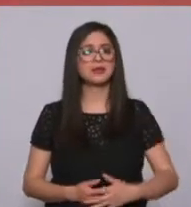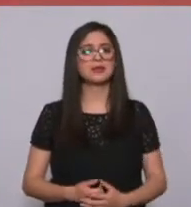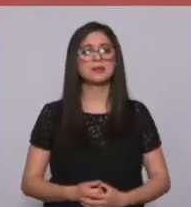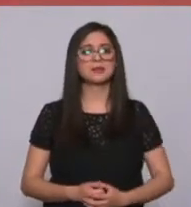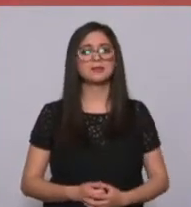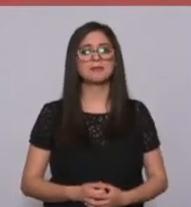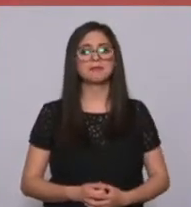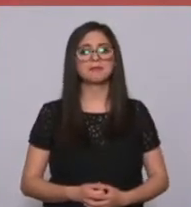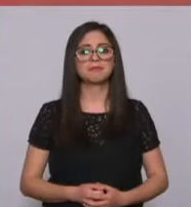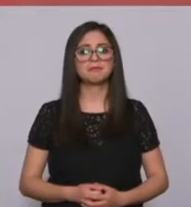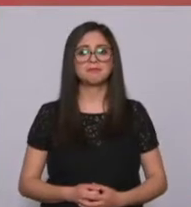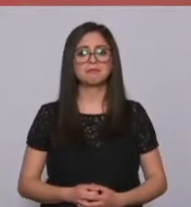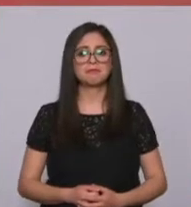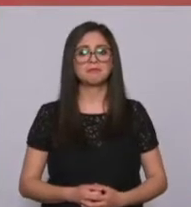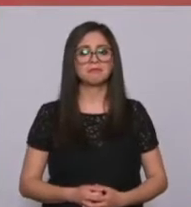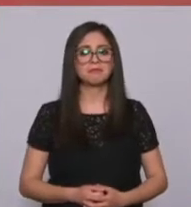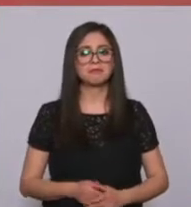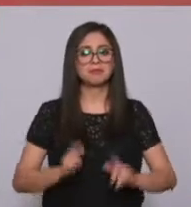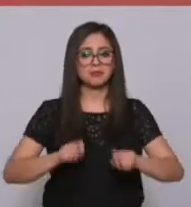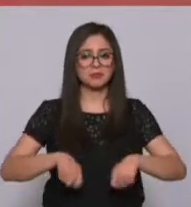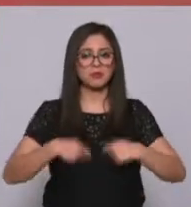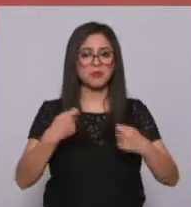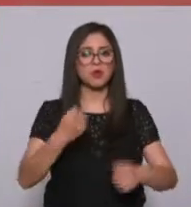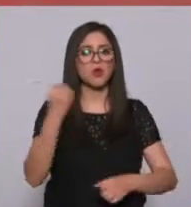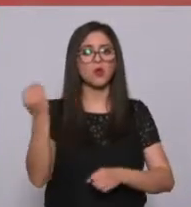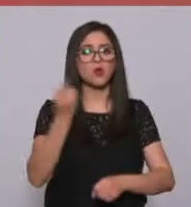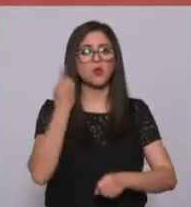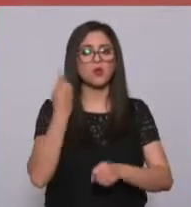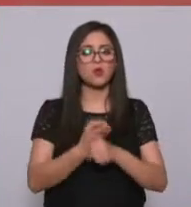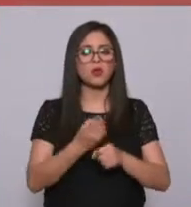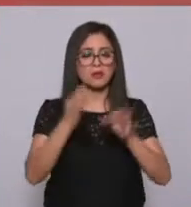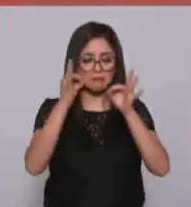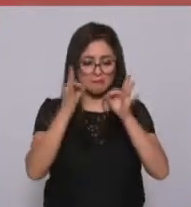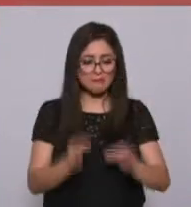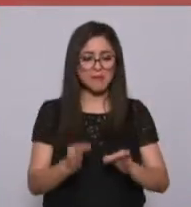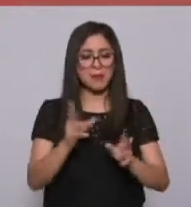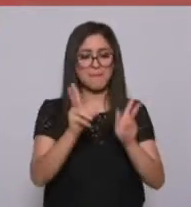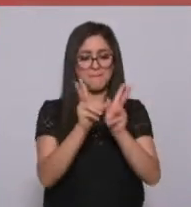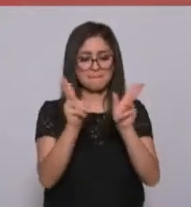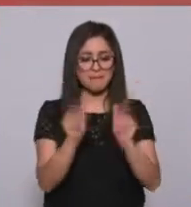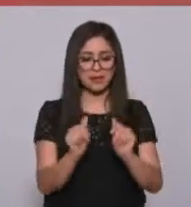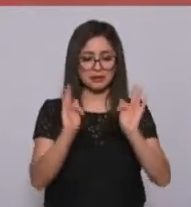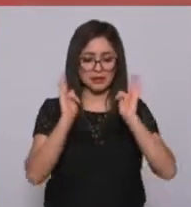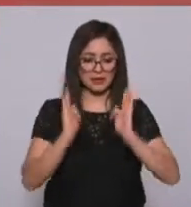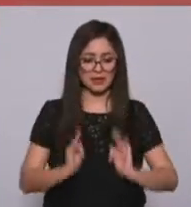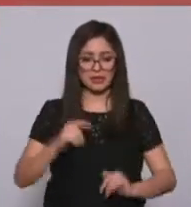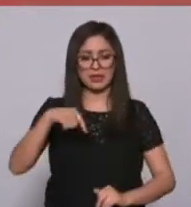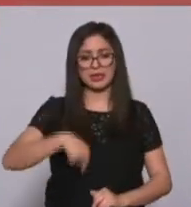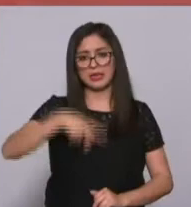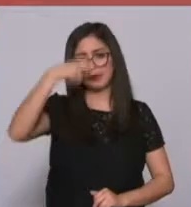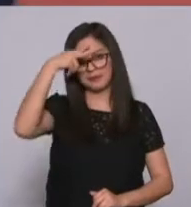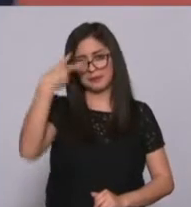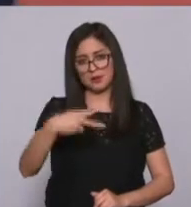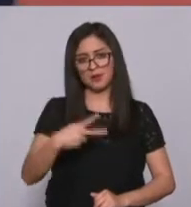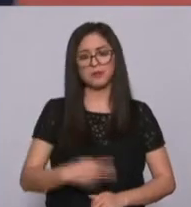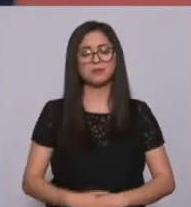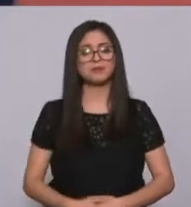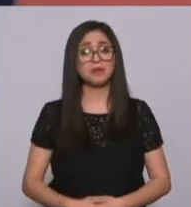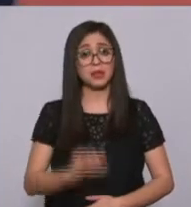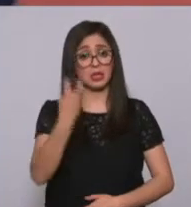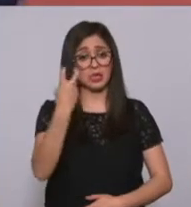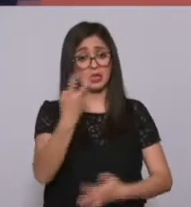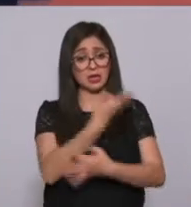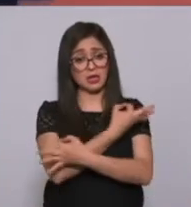vamos a garantizar la paz y la tranquilidad en México. Este es el mensaje que el presidente Andrés Manuel